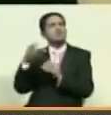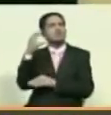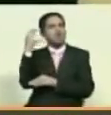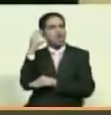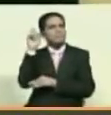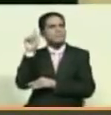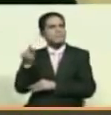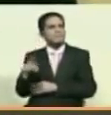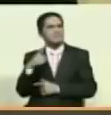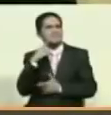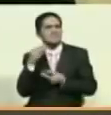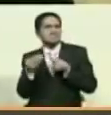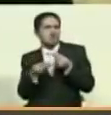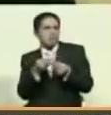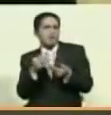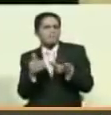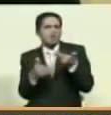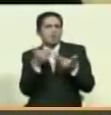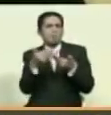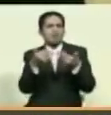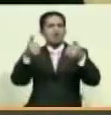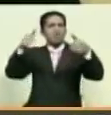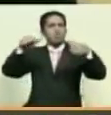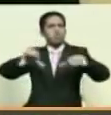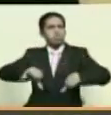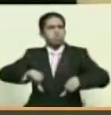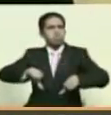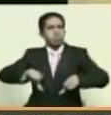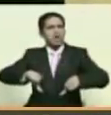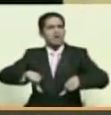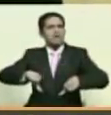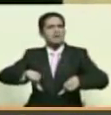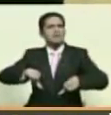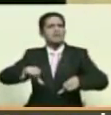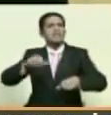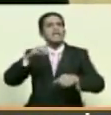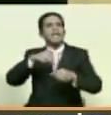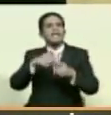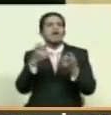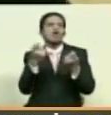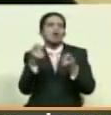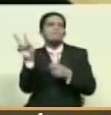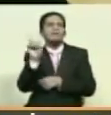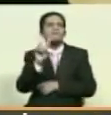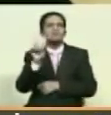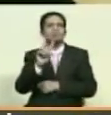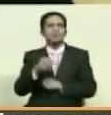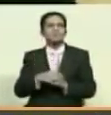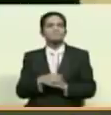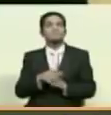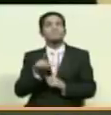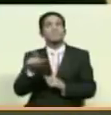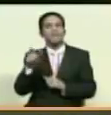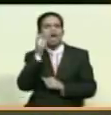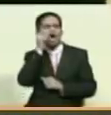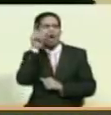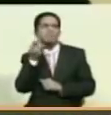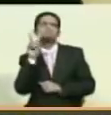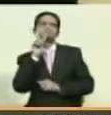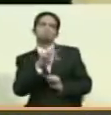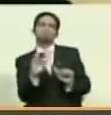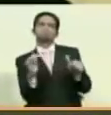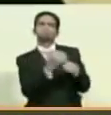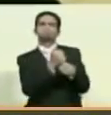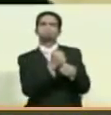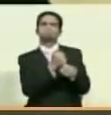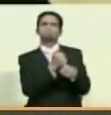Y cómo todo eso impactó profundamente, estructuralmente, la economía venezolana. Y tuvo él a bien, si bien no estamos de